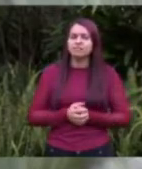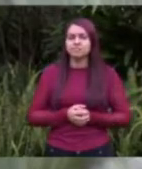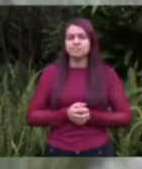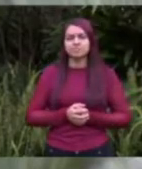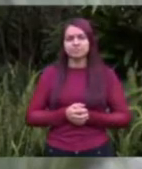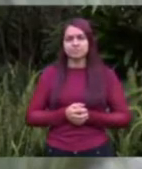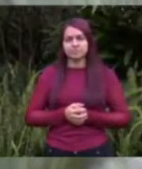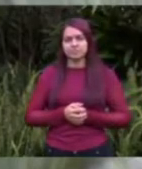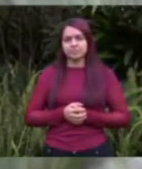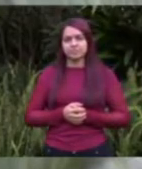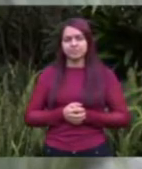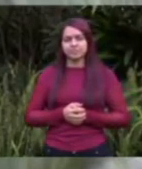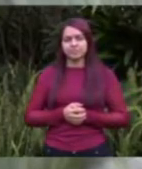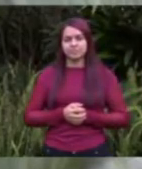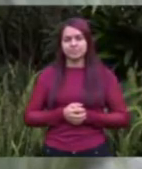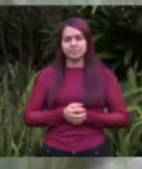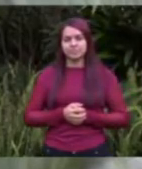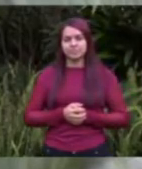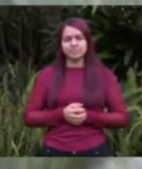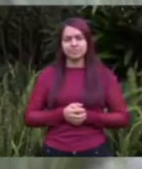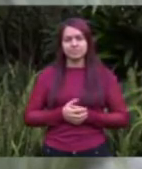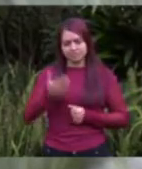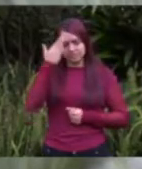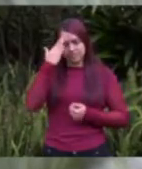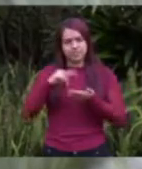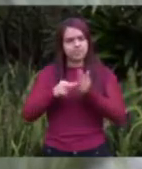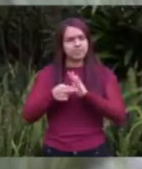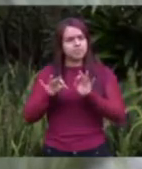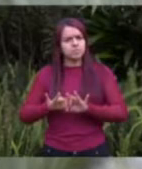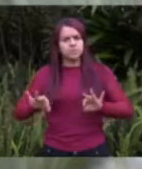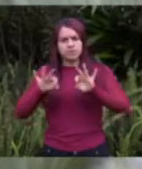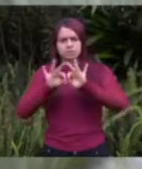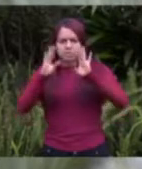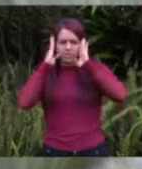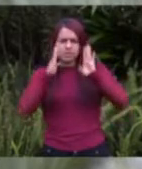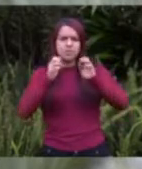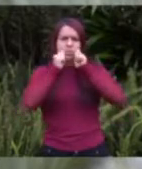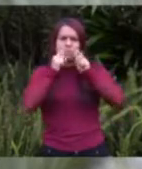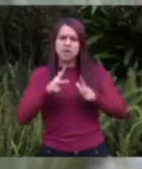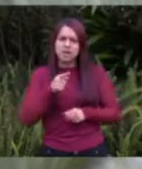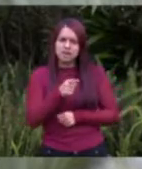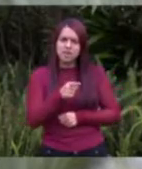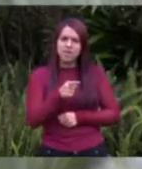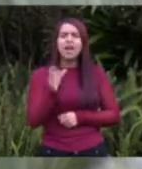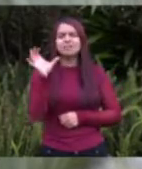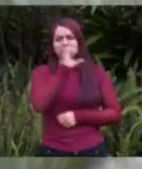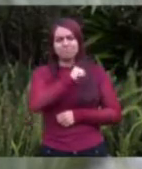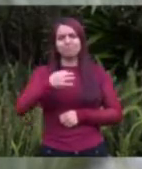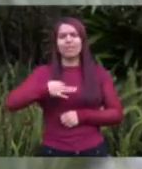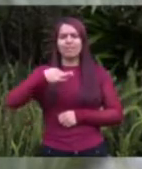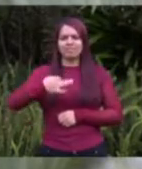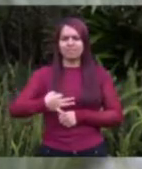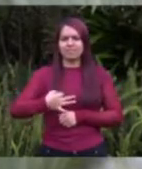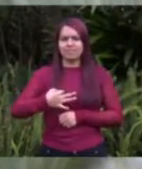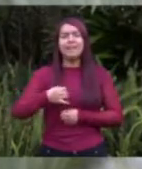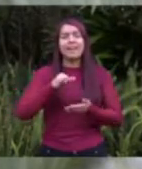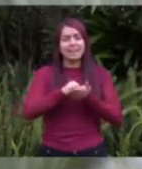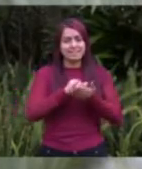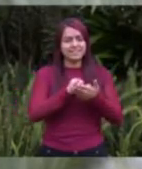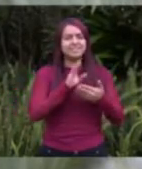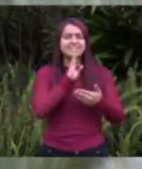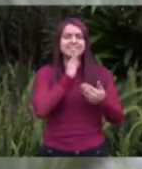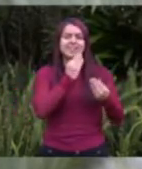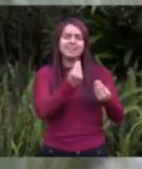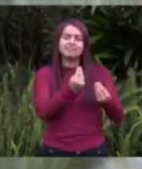una consideración de dignidad humana y por ende de ética, como nos ha enseñado siempre el padre Francisco de